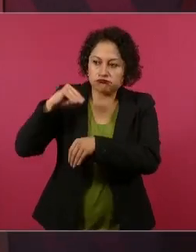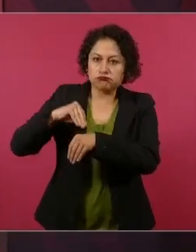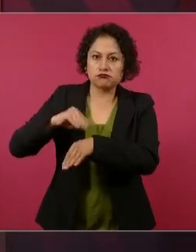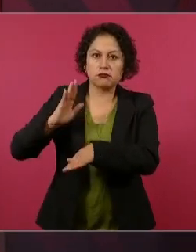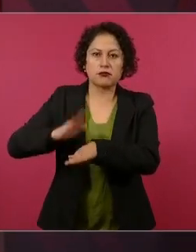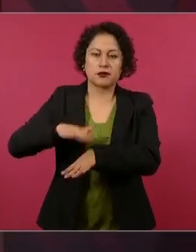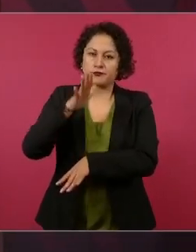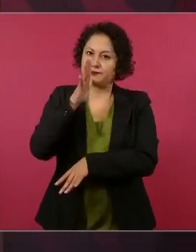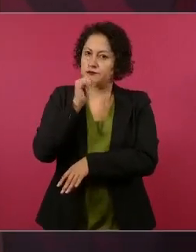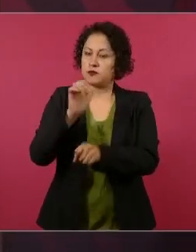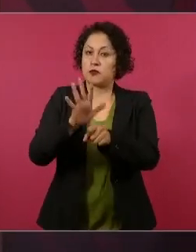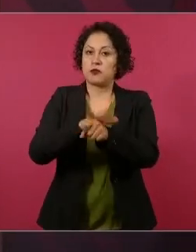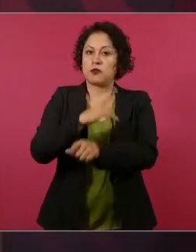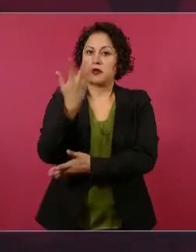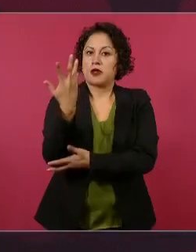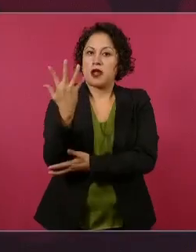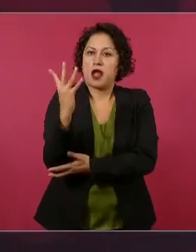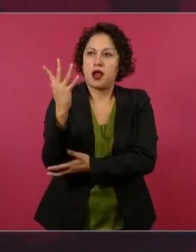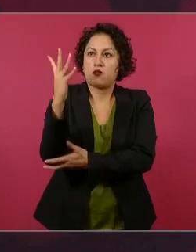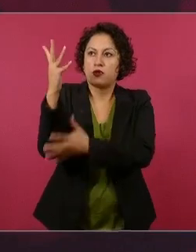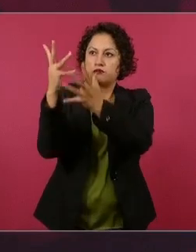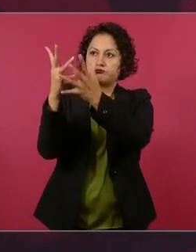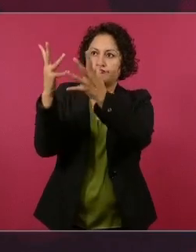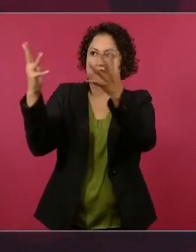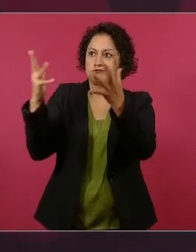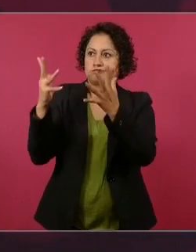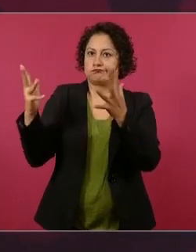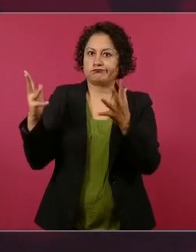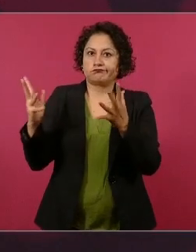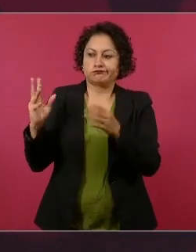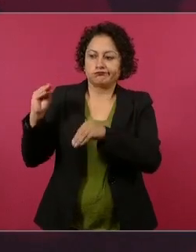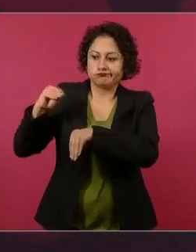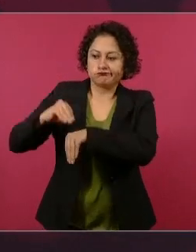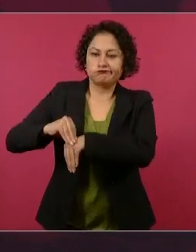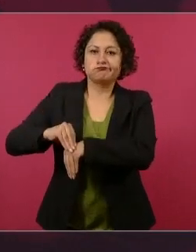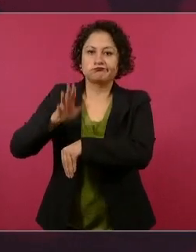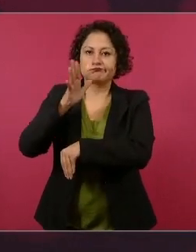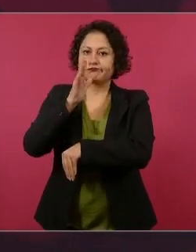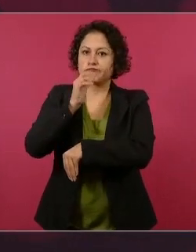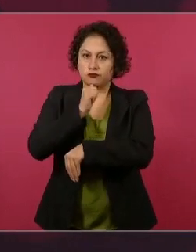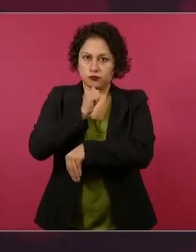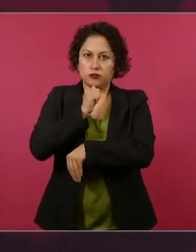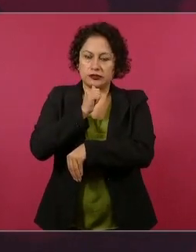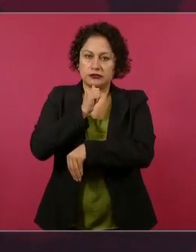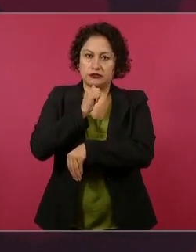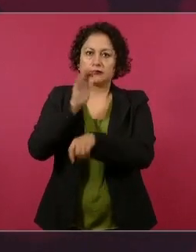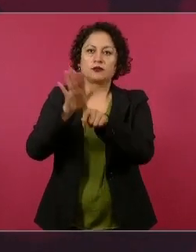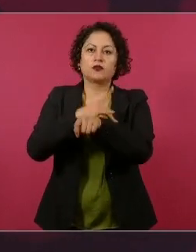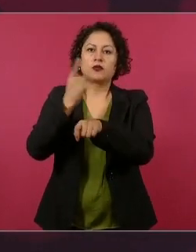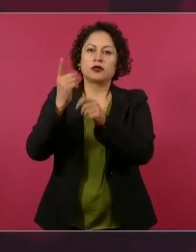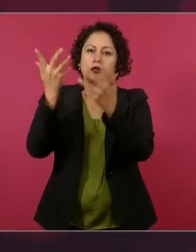van creciendo y ya no permiten que entre el sol para que crezcan otros.